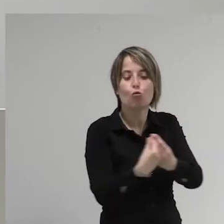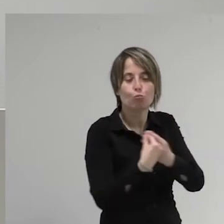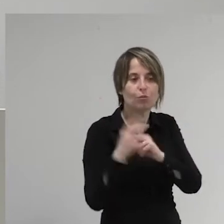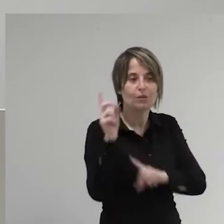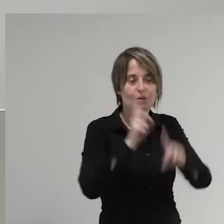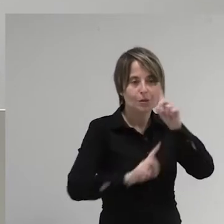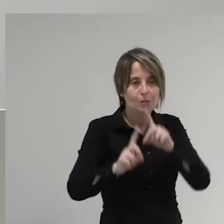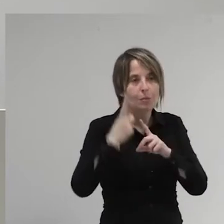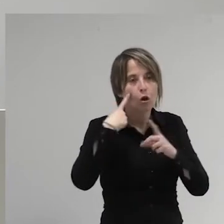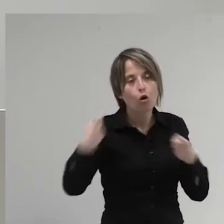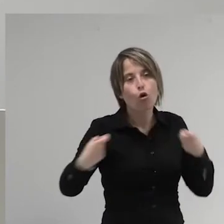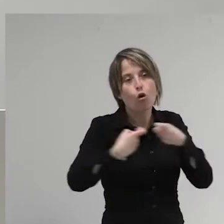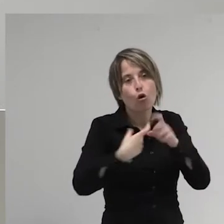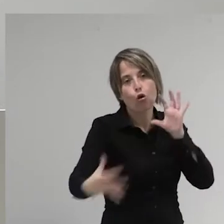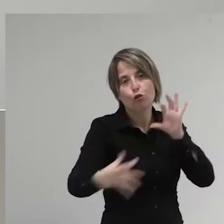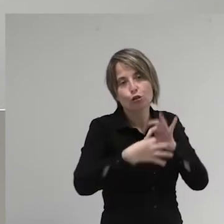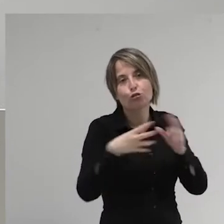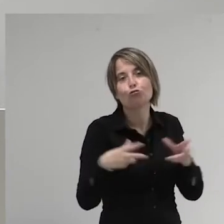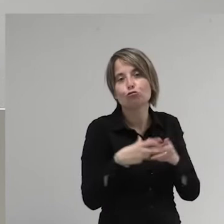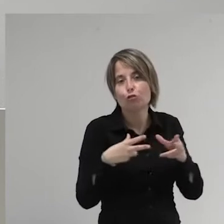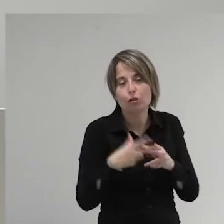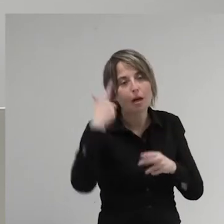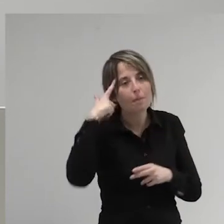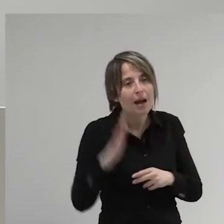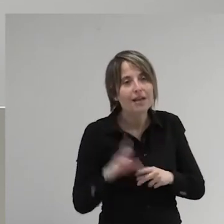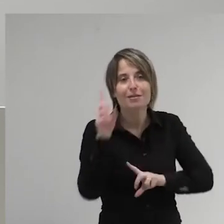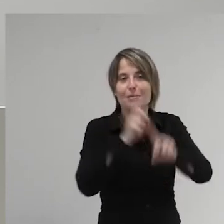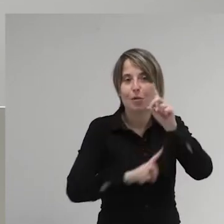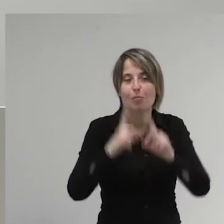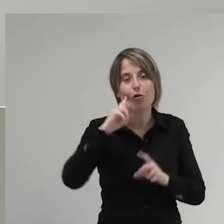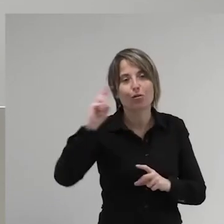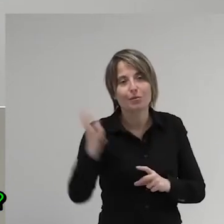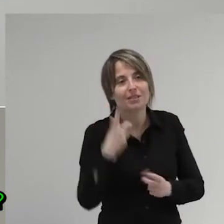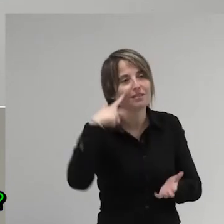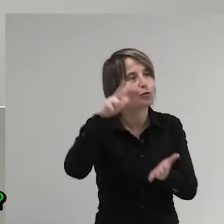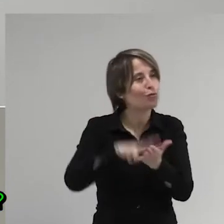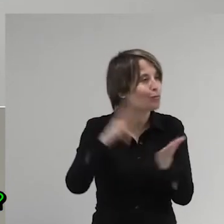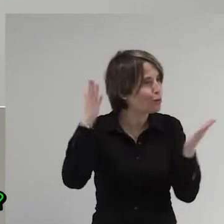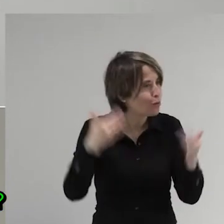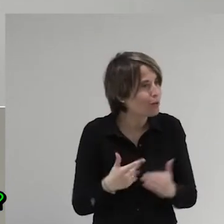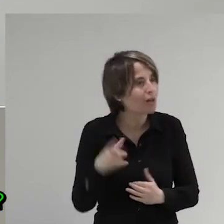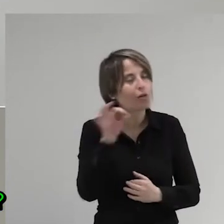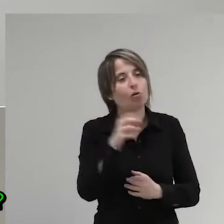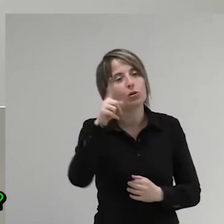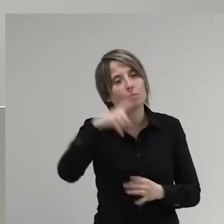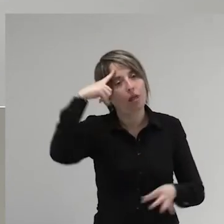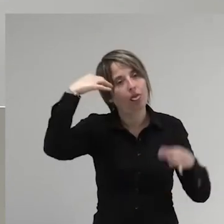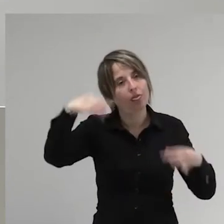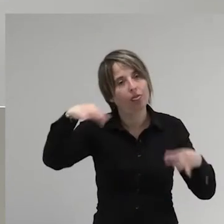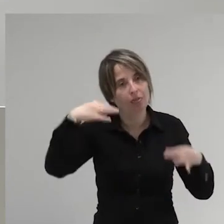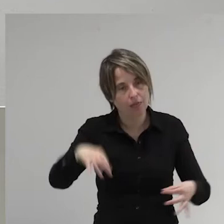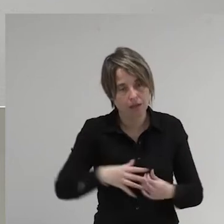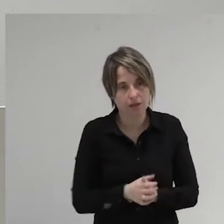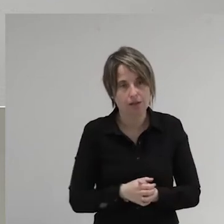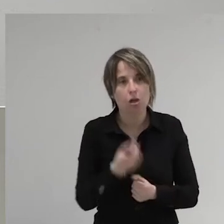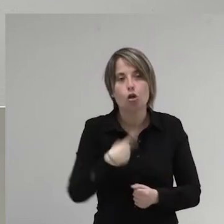a un problema de cohesión social, de falta de reconocimiento de la diversidad o de una cuestión de ignorancia, ¿no?